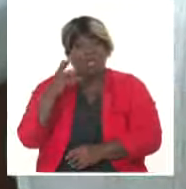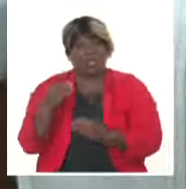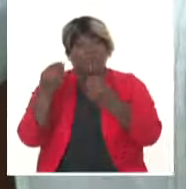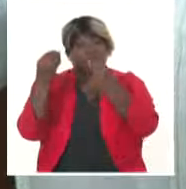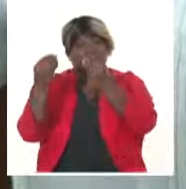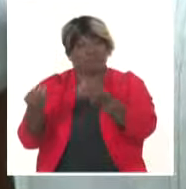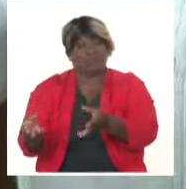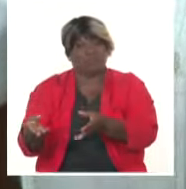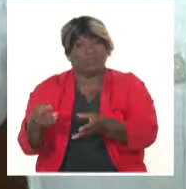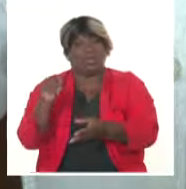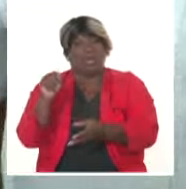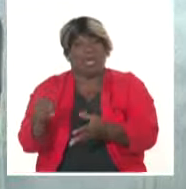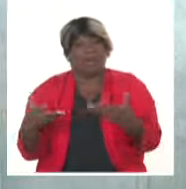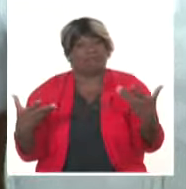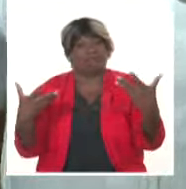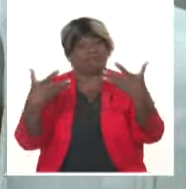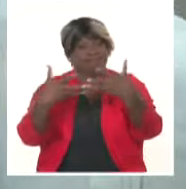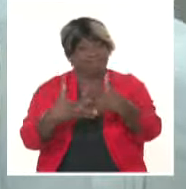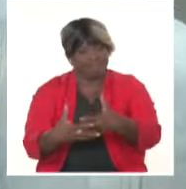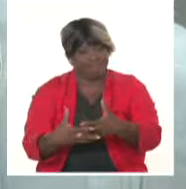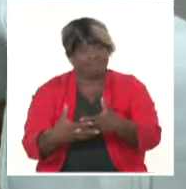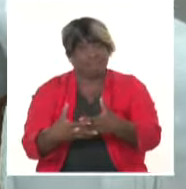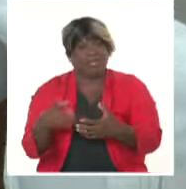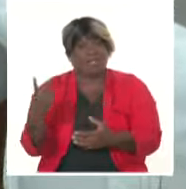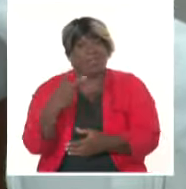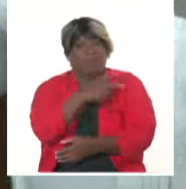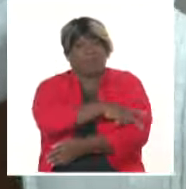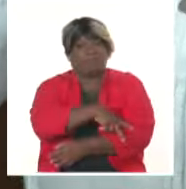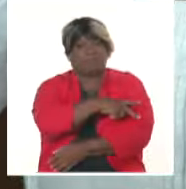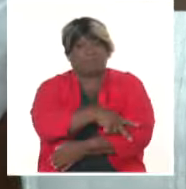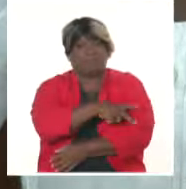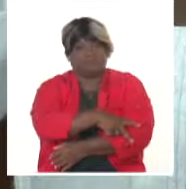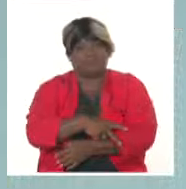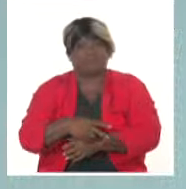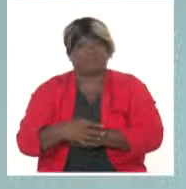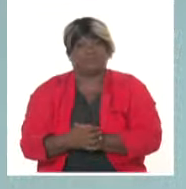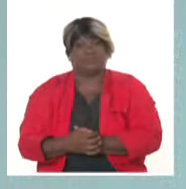los estrechos lazos de cooperación y solidaridad